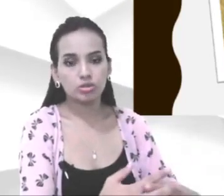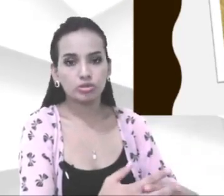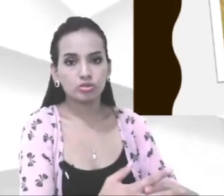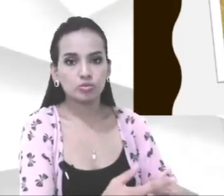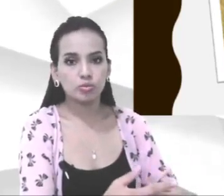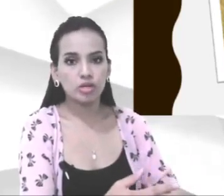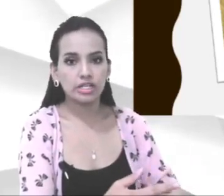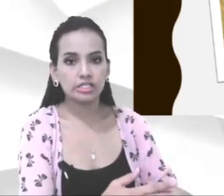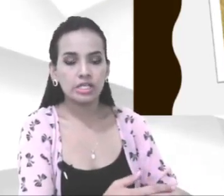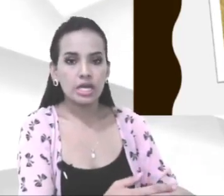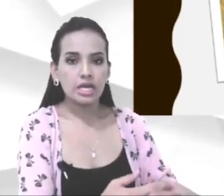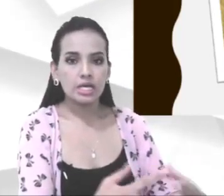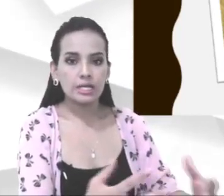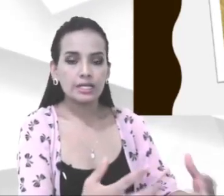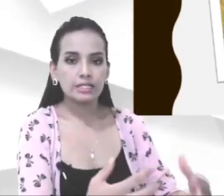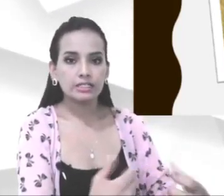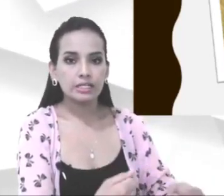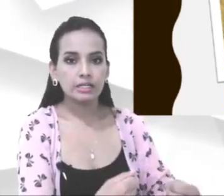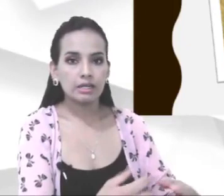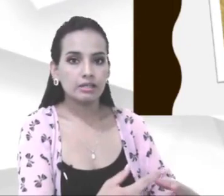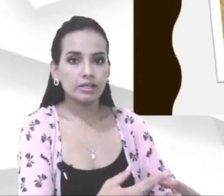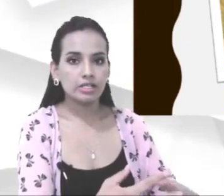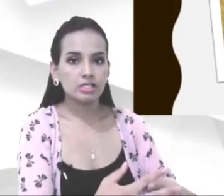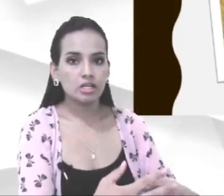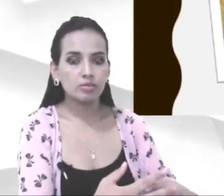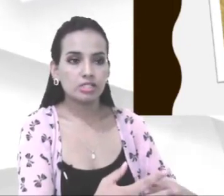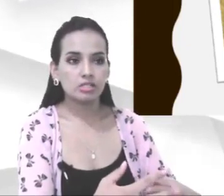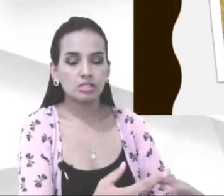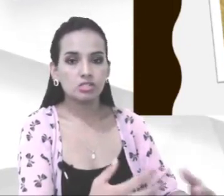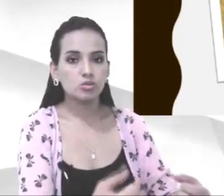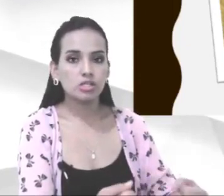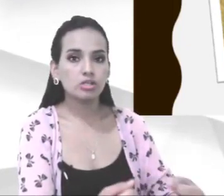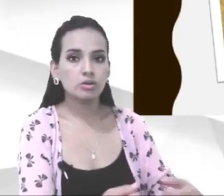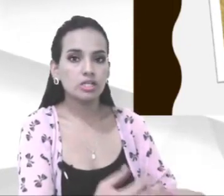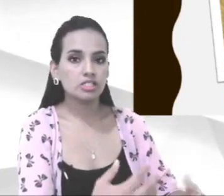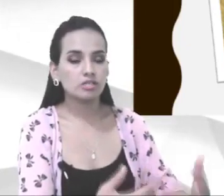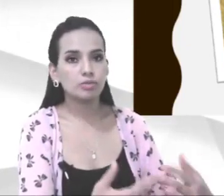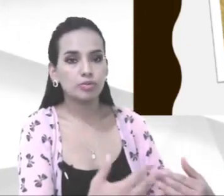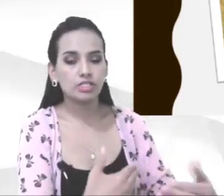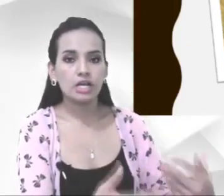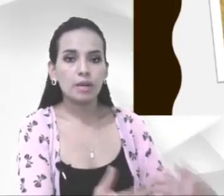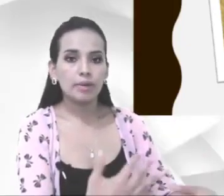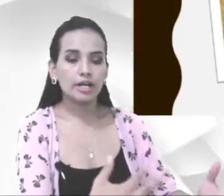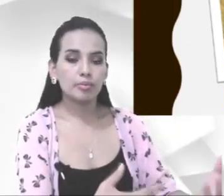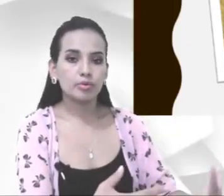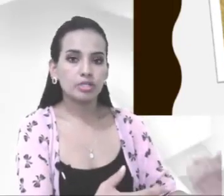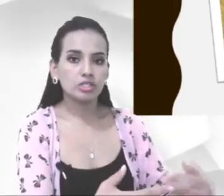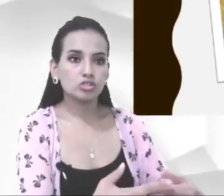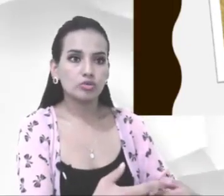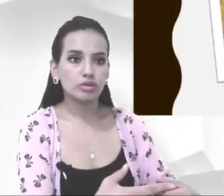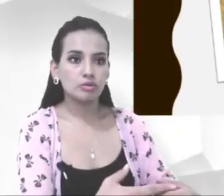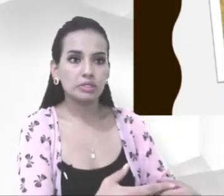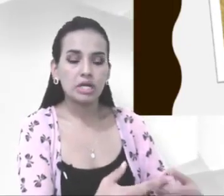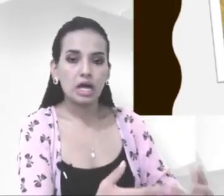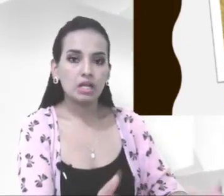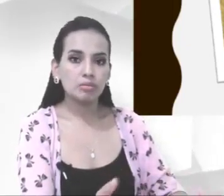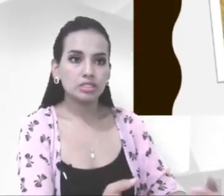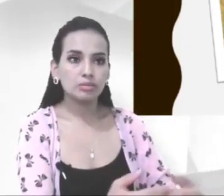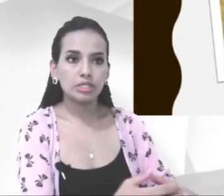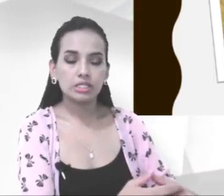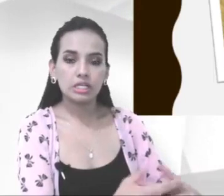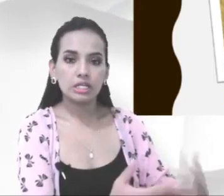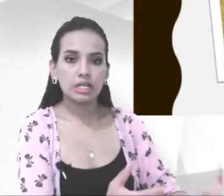en el caso de los osos polares las grandes cantidades de grasa que almacenan en su interior les sirve pues para poder sobrevivir